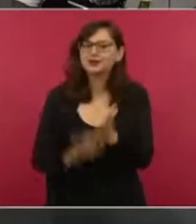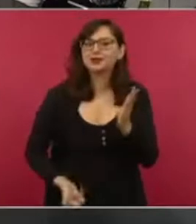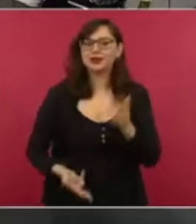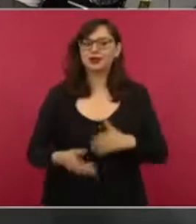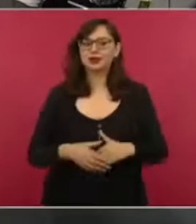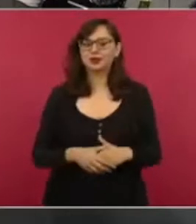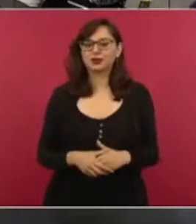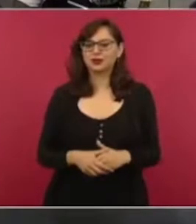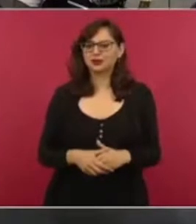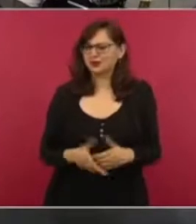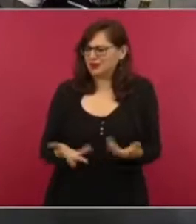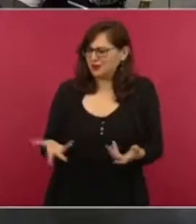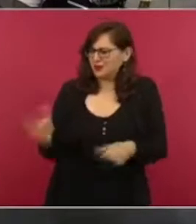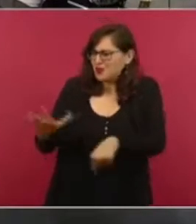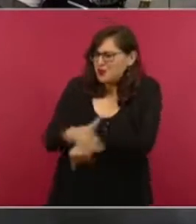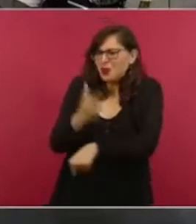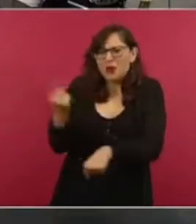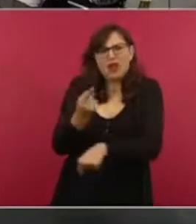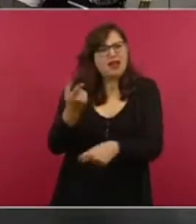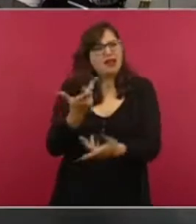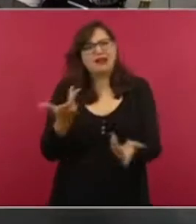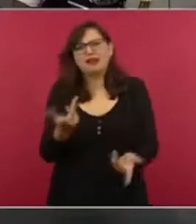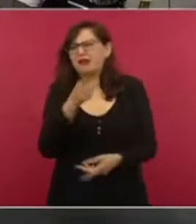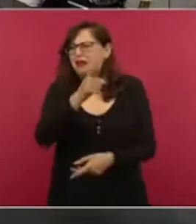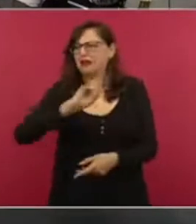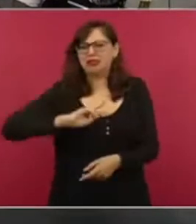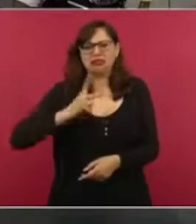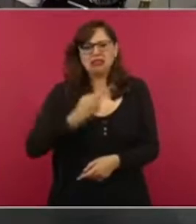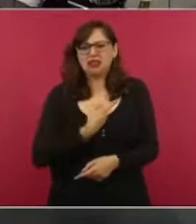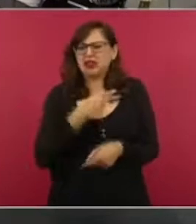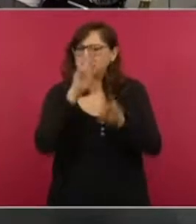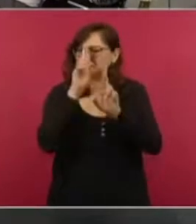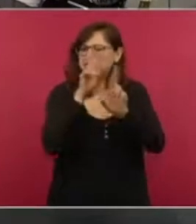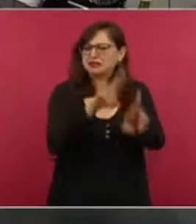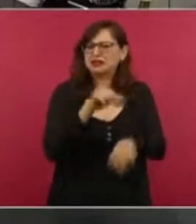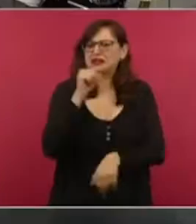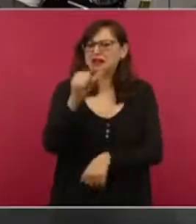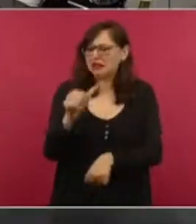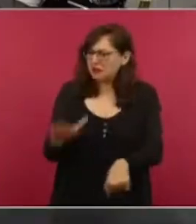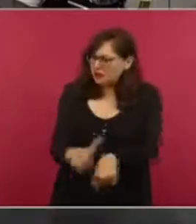¿Por qué meternos en eso? ¿Por qué no respetar?